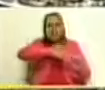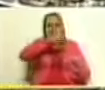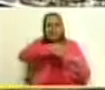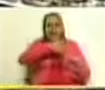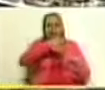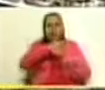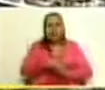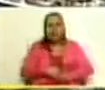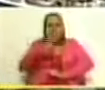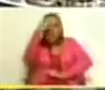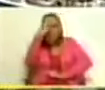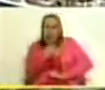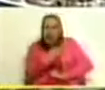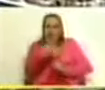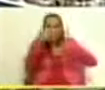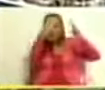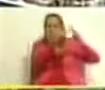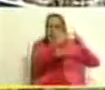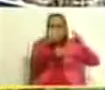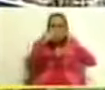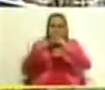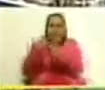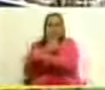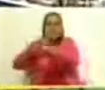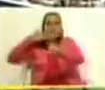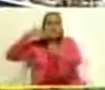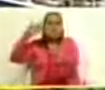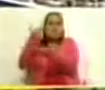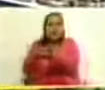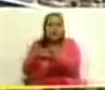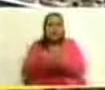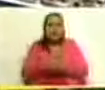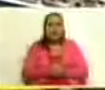el pobre en su rancho, libertad pidió.